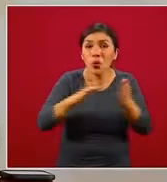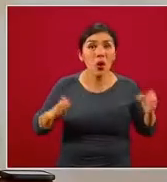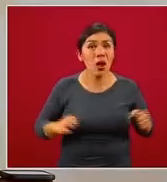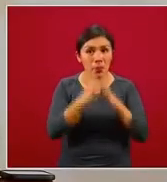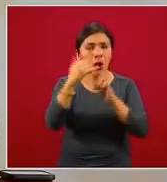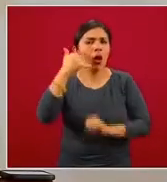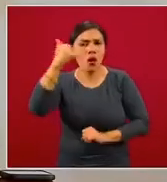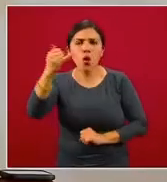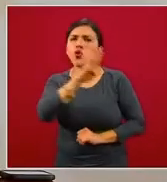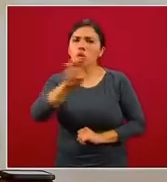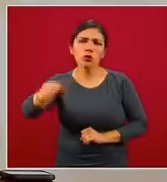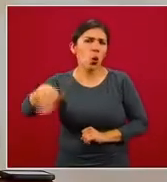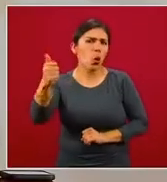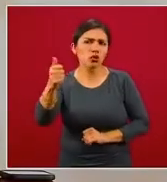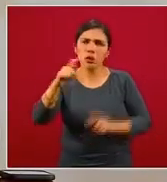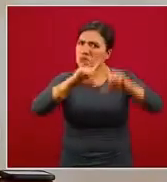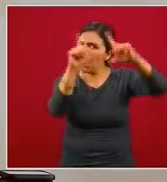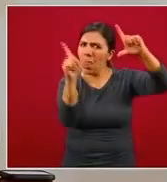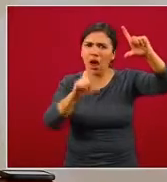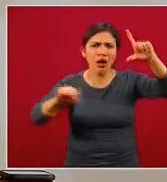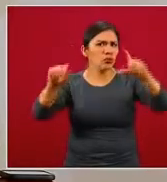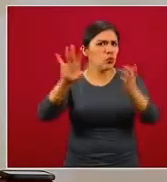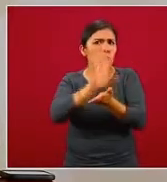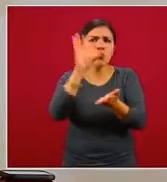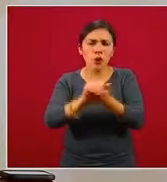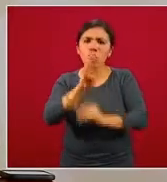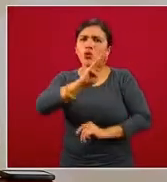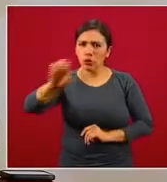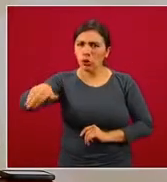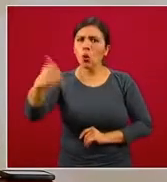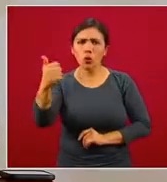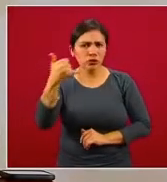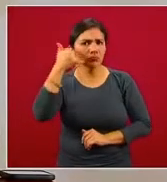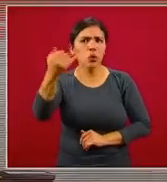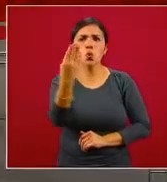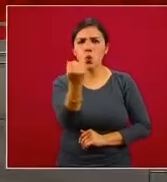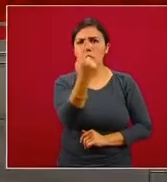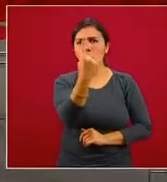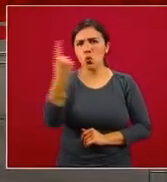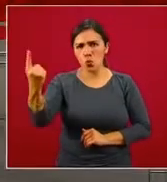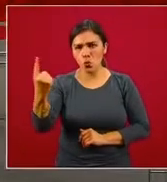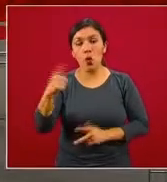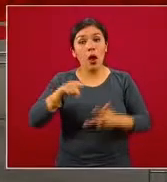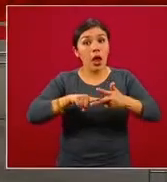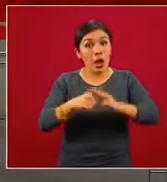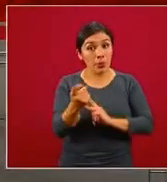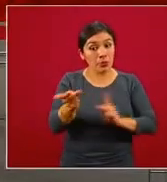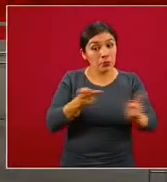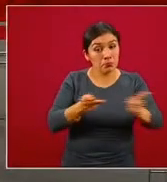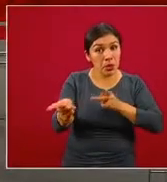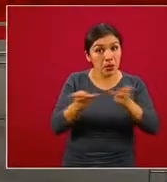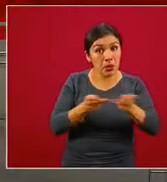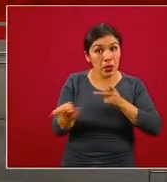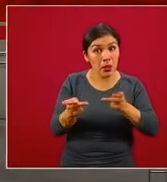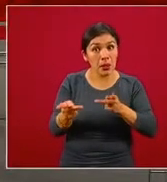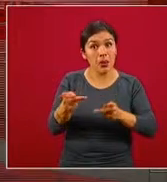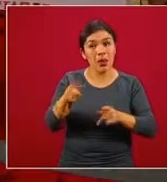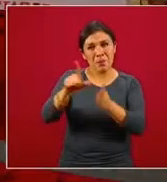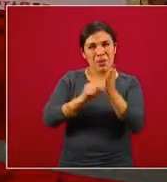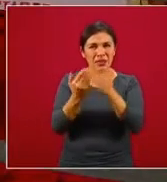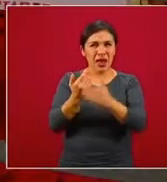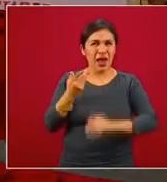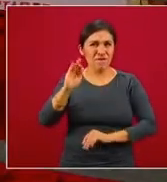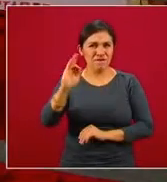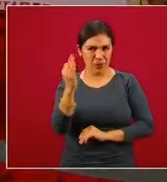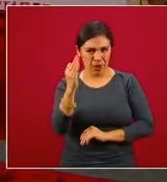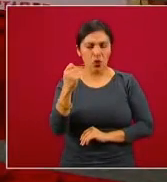911. 911. En todo el país, The whole funciona el country. 911. This is a Y nationwide desde el inicio de number. la preparación en el mes de And febrero, since